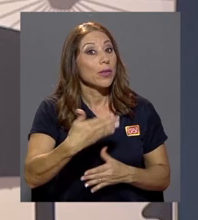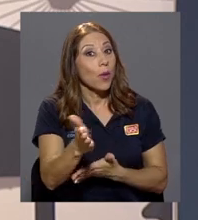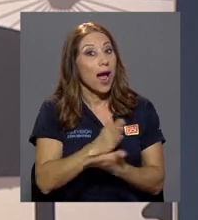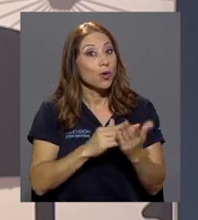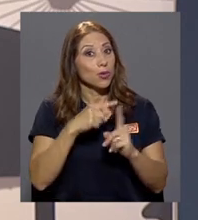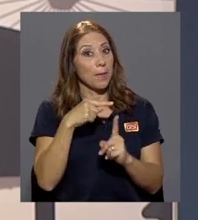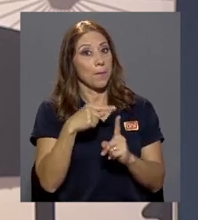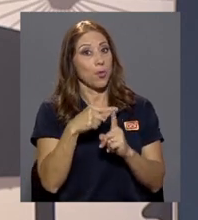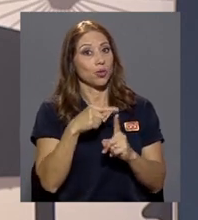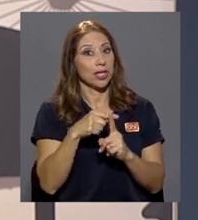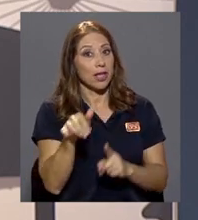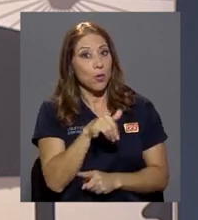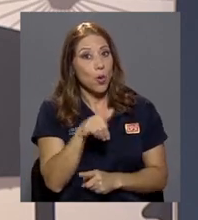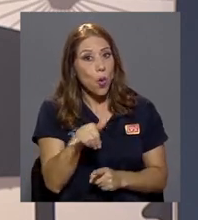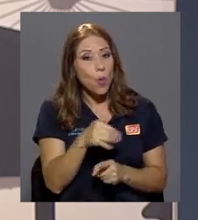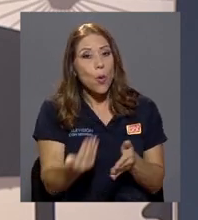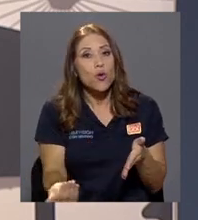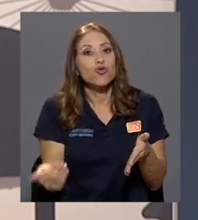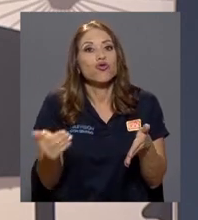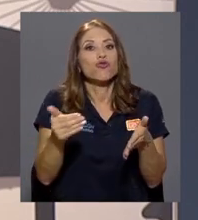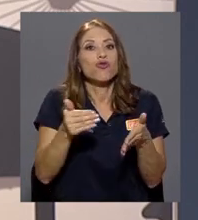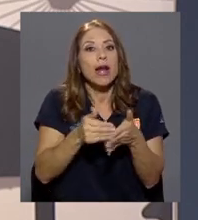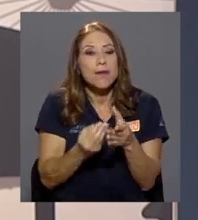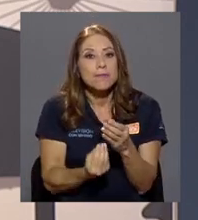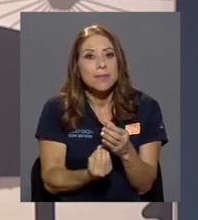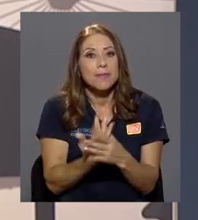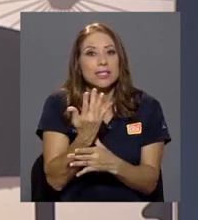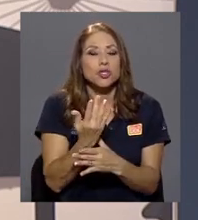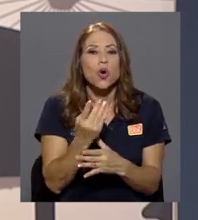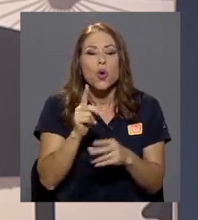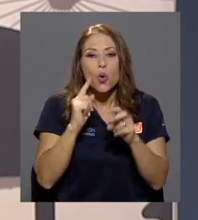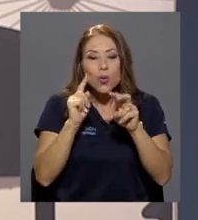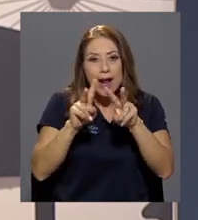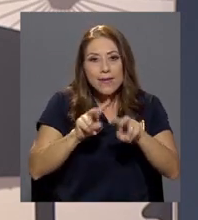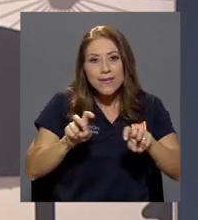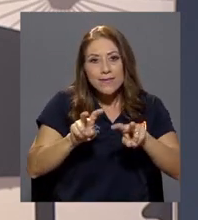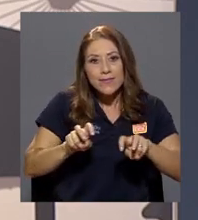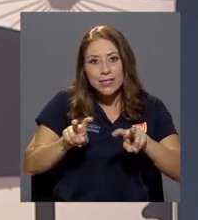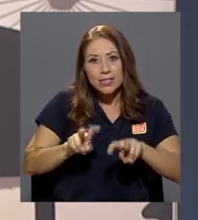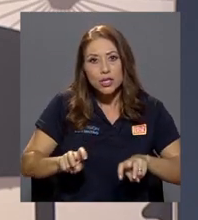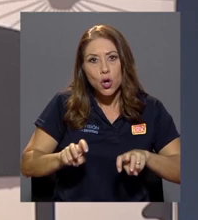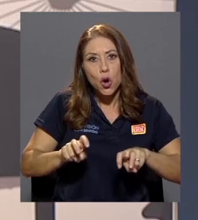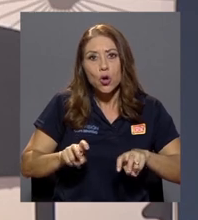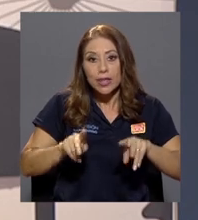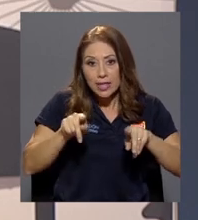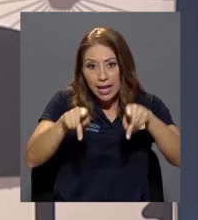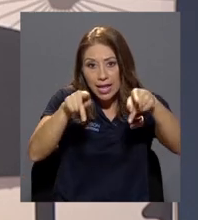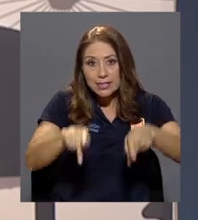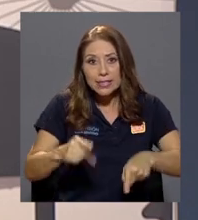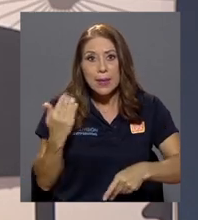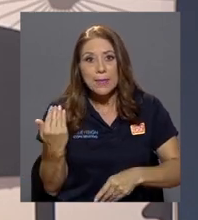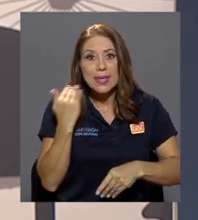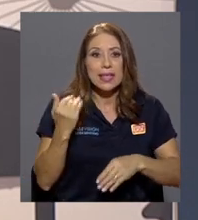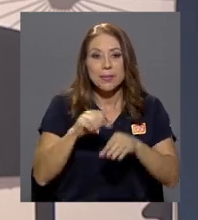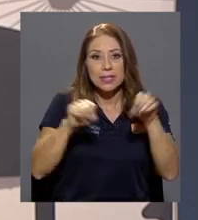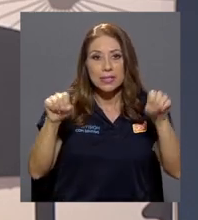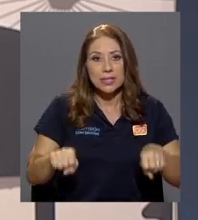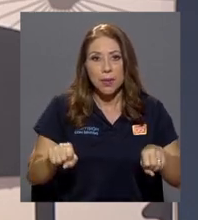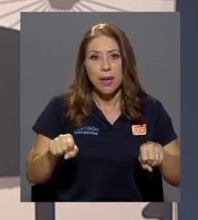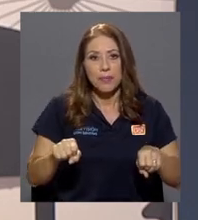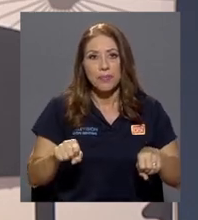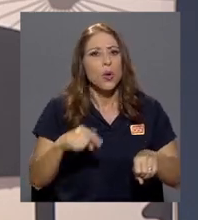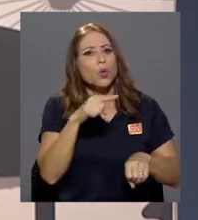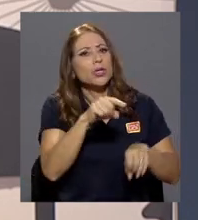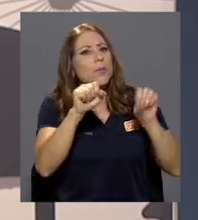sale algo tan positivo como es la reinvención de una revisión sobre los en este caso las víctimas del sistema